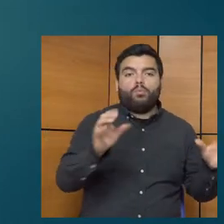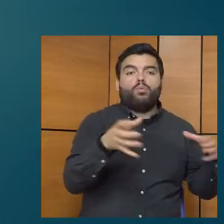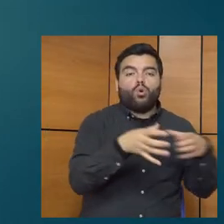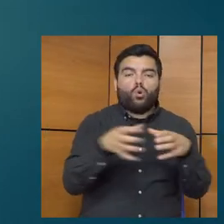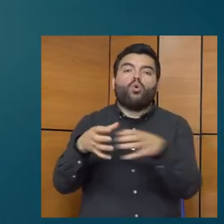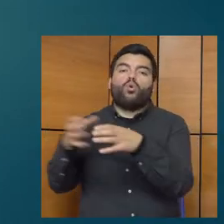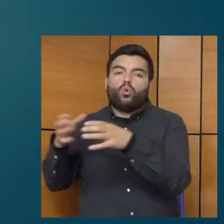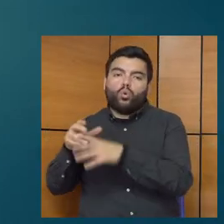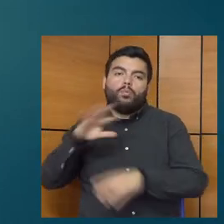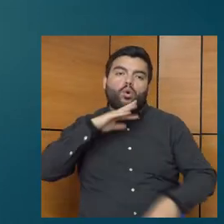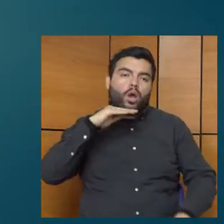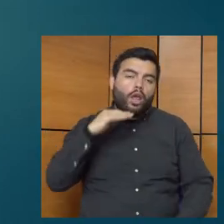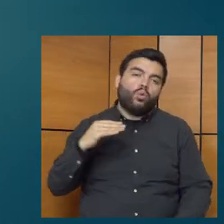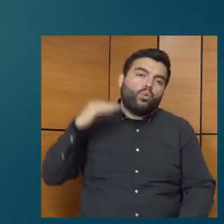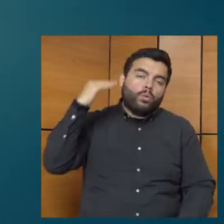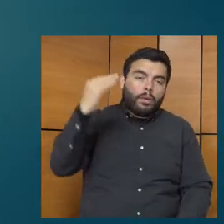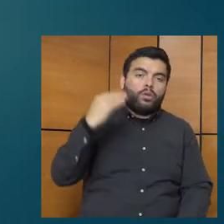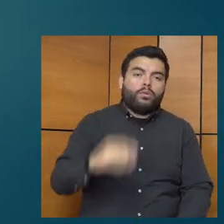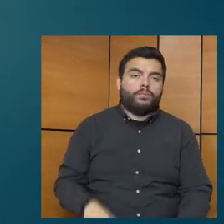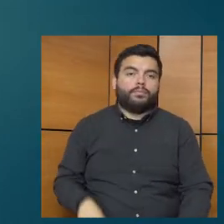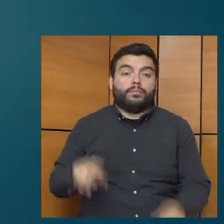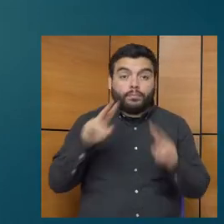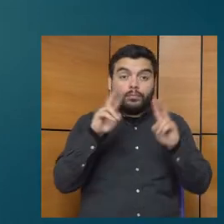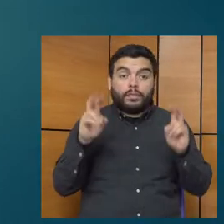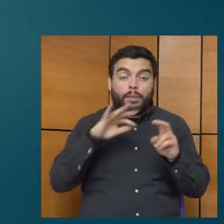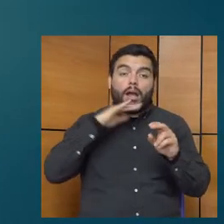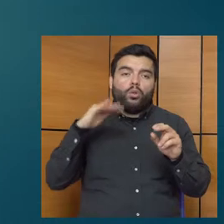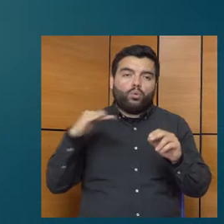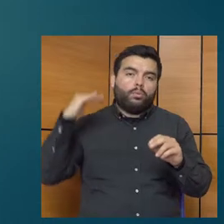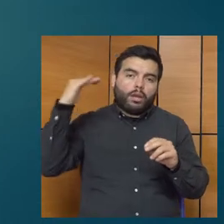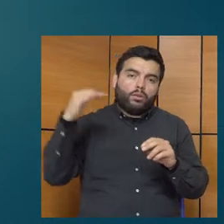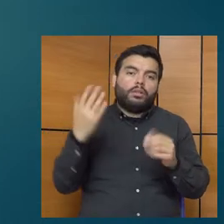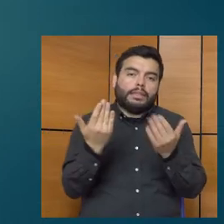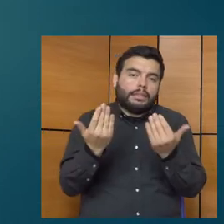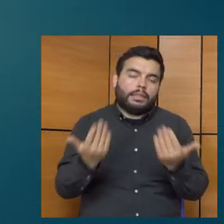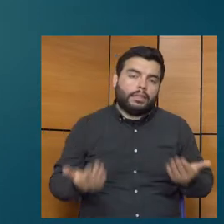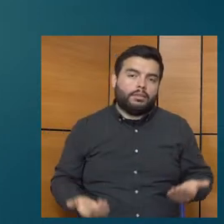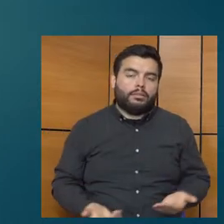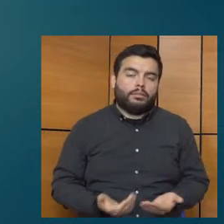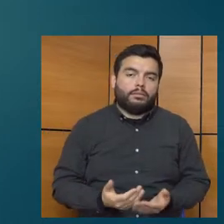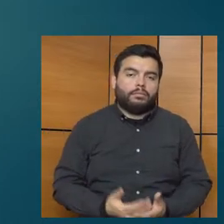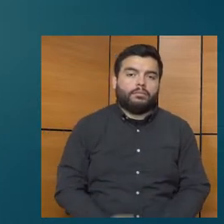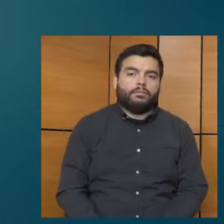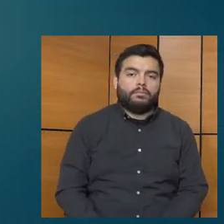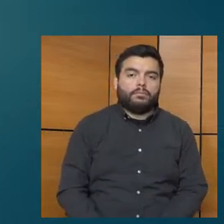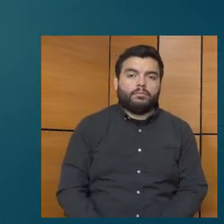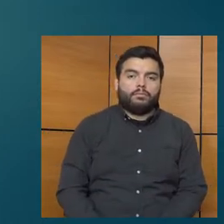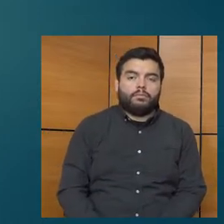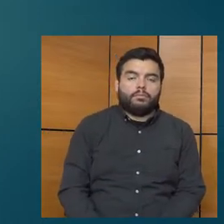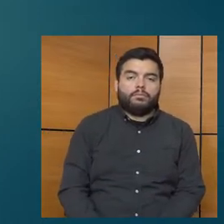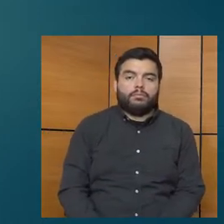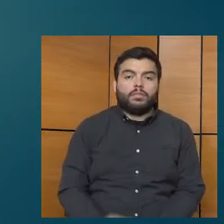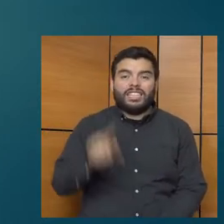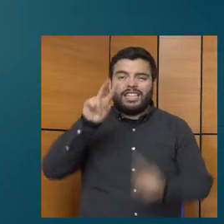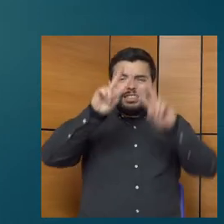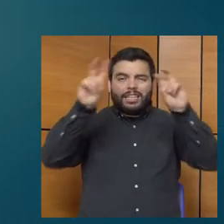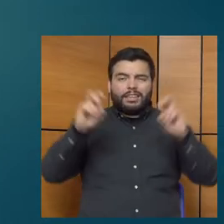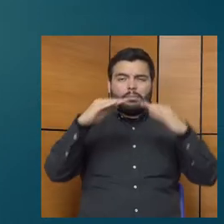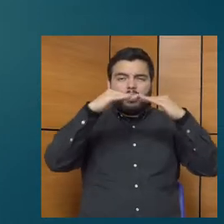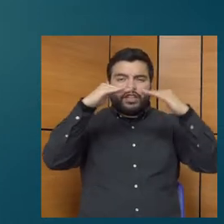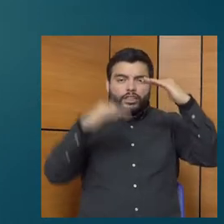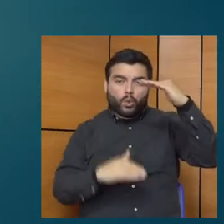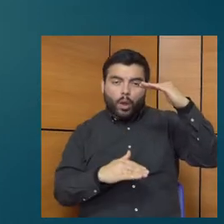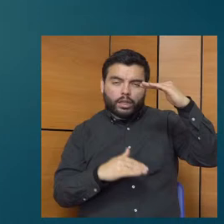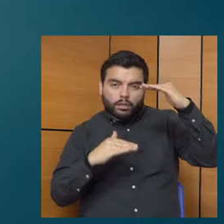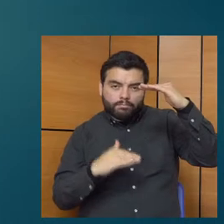de segmento poblacional de este ámbito de los mayores y así que conseguir que esa brecha digital se vaya